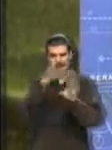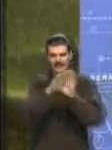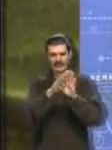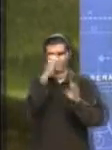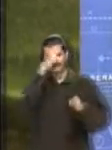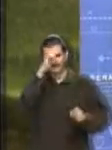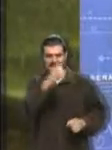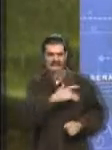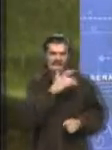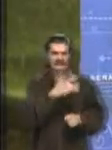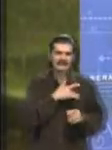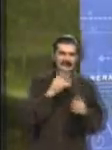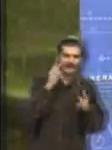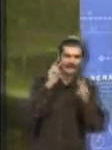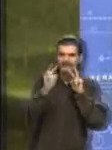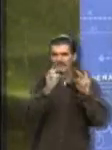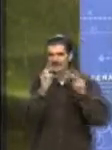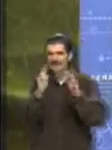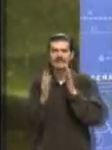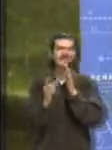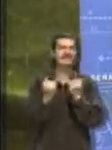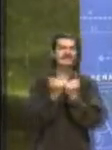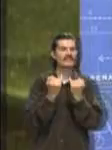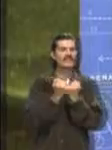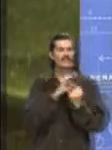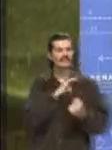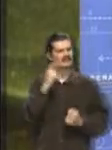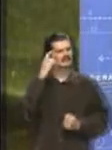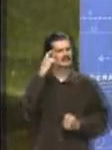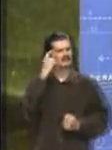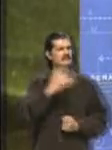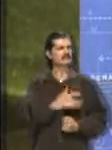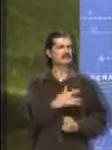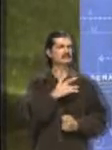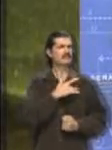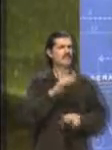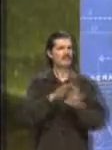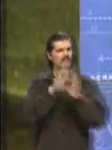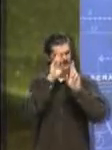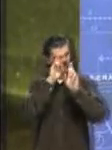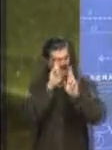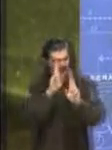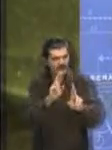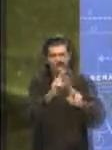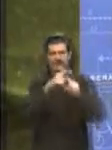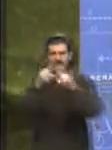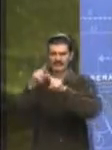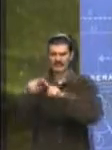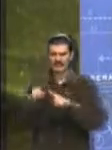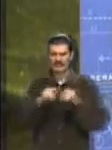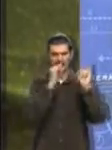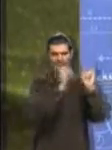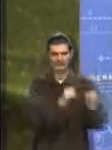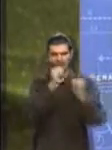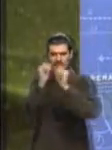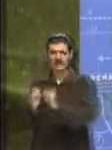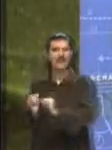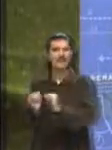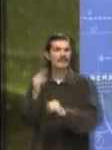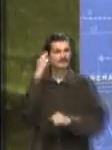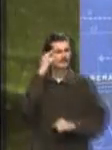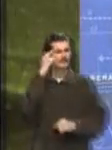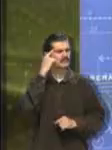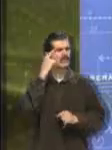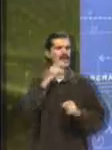una serie de experiencias que entretienen y a la vez forman conciencia en torno del respeto a las diferencias